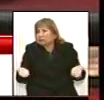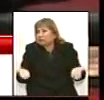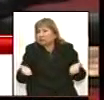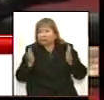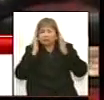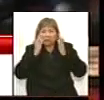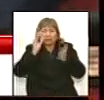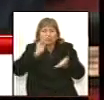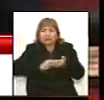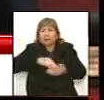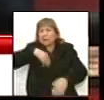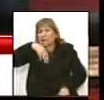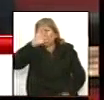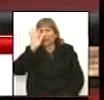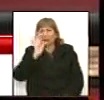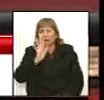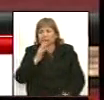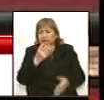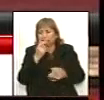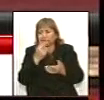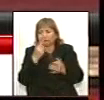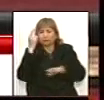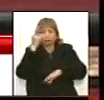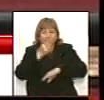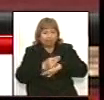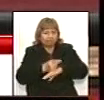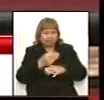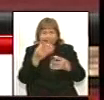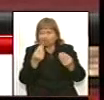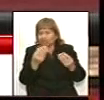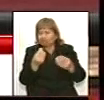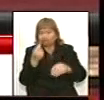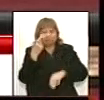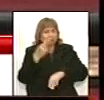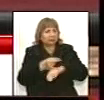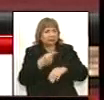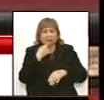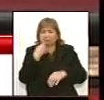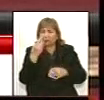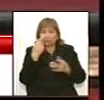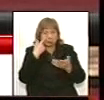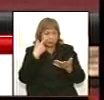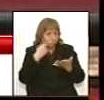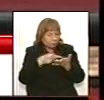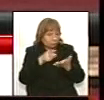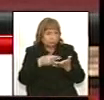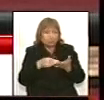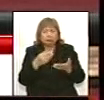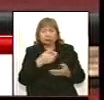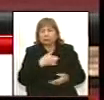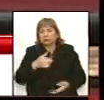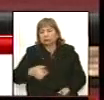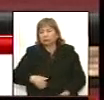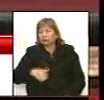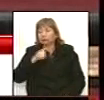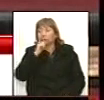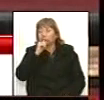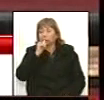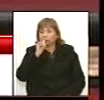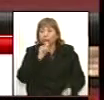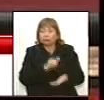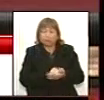los más de 5 casos denunciados, porque hay muchos sin denunciar y no visibilizados, presidente. Y así que